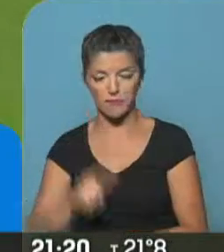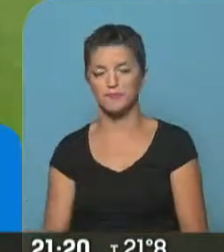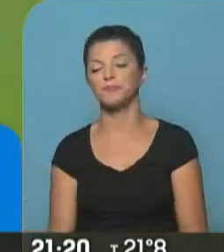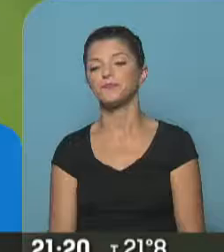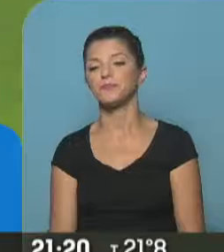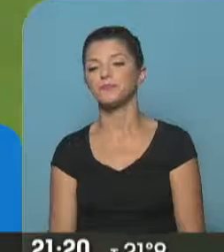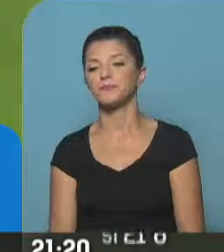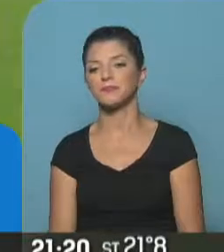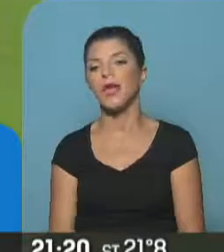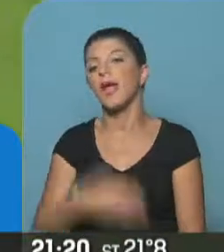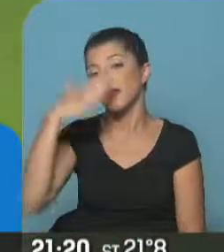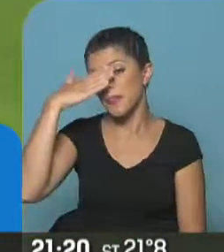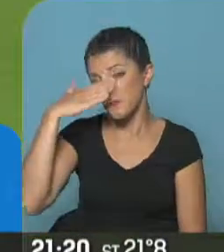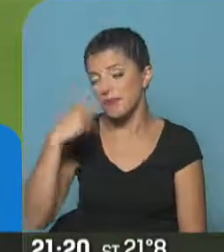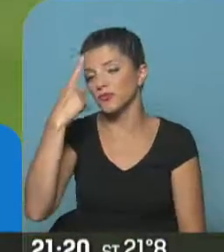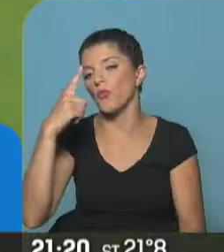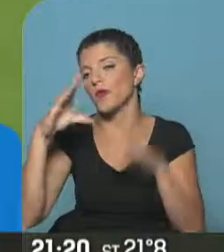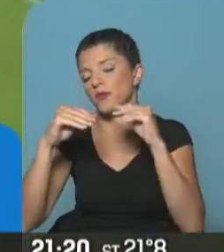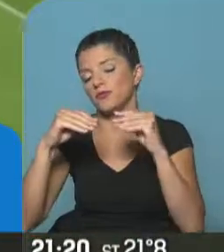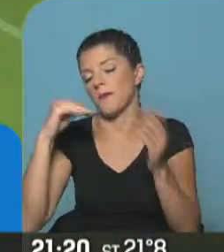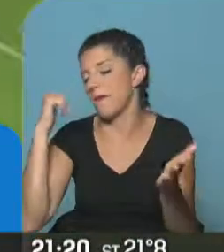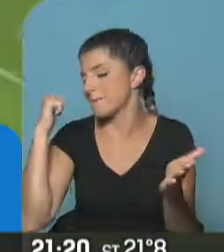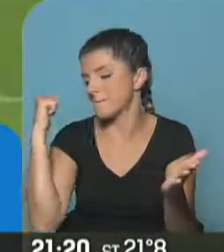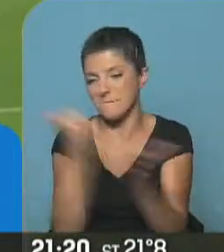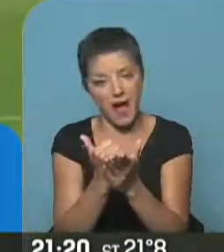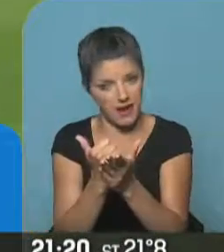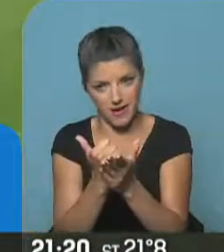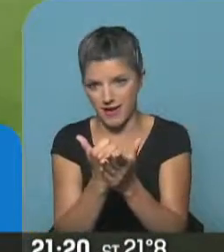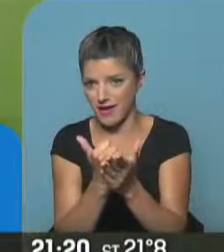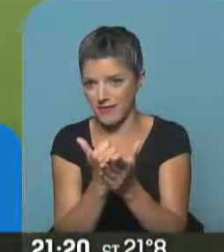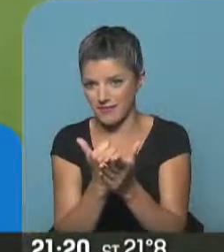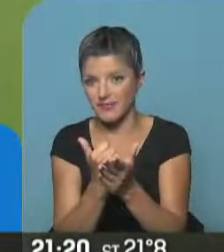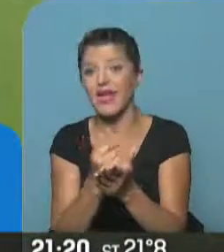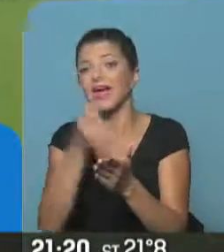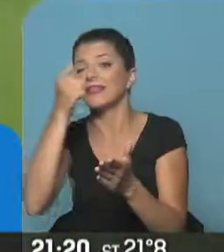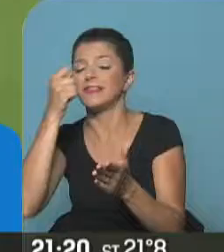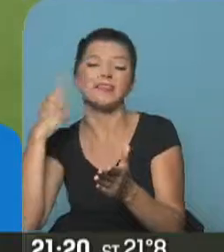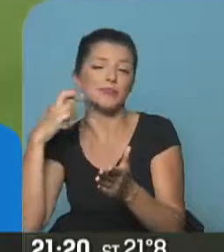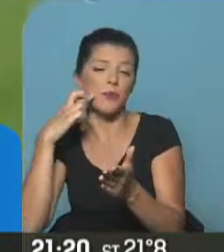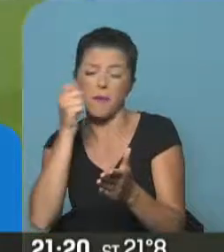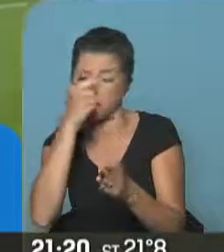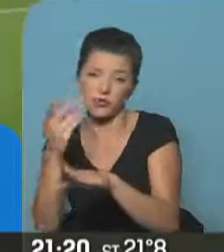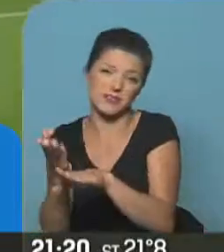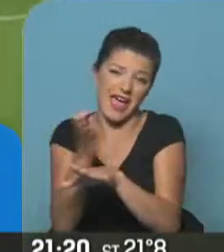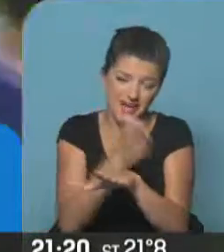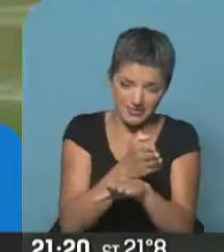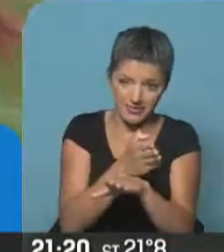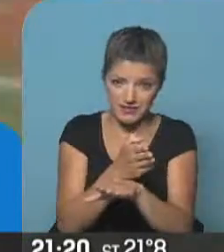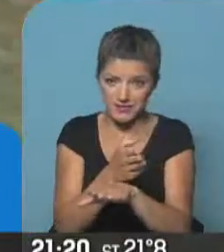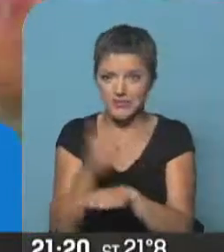llegar la noche inolvidable. Antes de los 19 minutos, River iba a estar ganando a Jorge